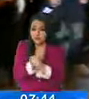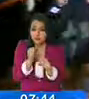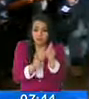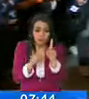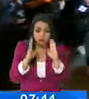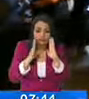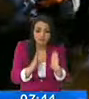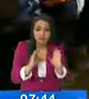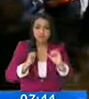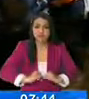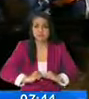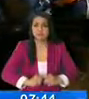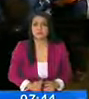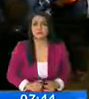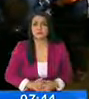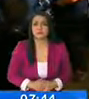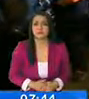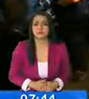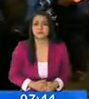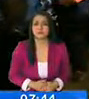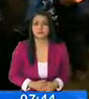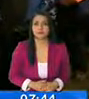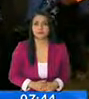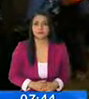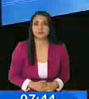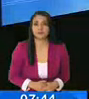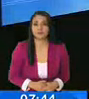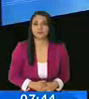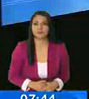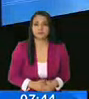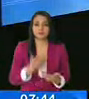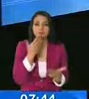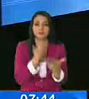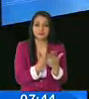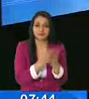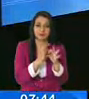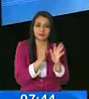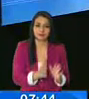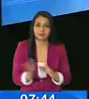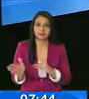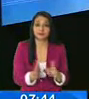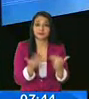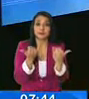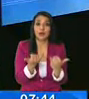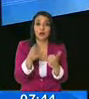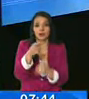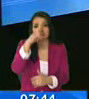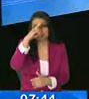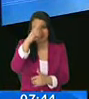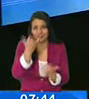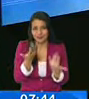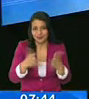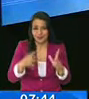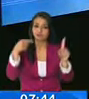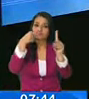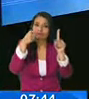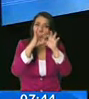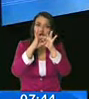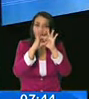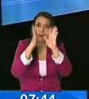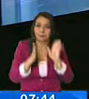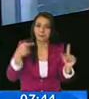de víctimas. En Quito informó Adriana Rojas. Gracias, Adriana. Vamos inmediatamente a Ciudad de México. Samuel Orozco,